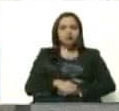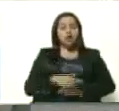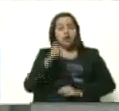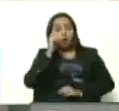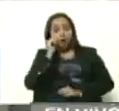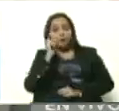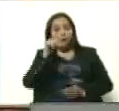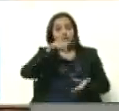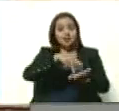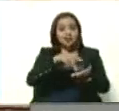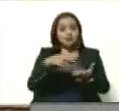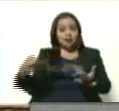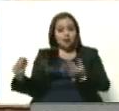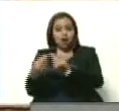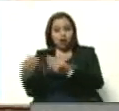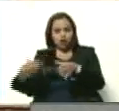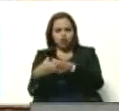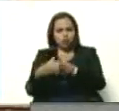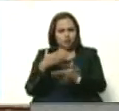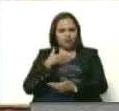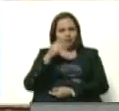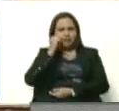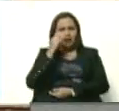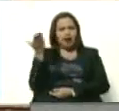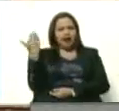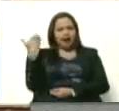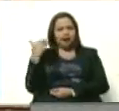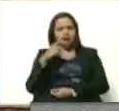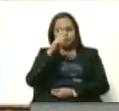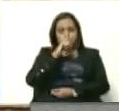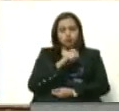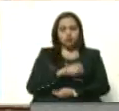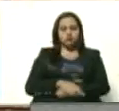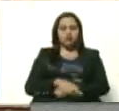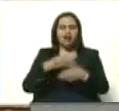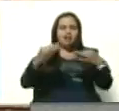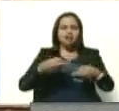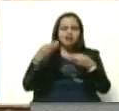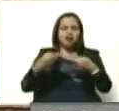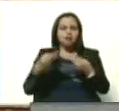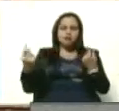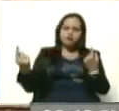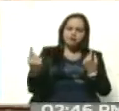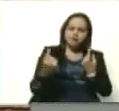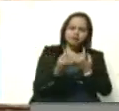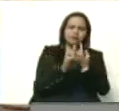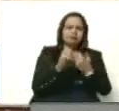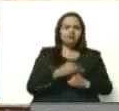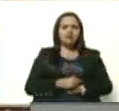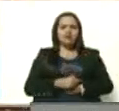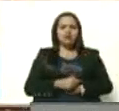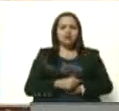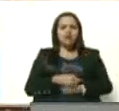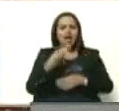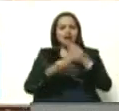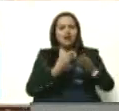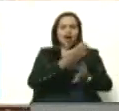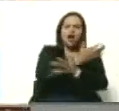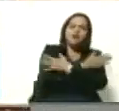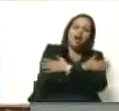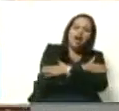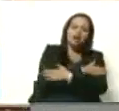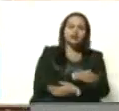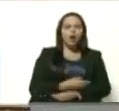padre, que de manera cotidiana se acercaba a darle a uno un abrazo,